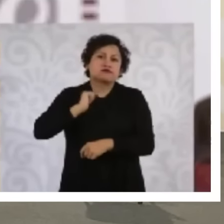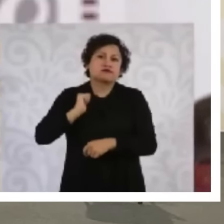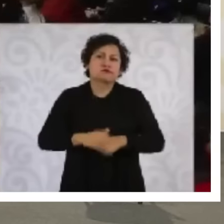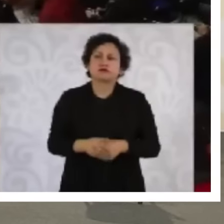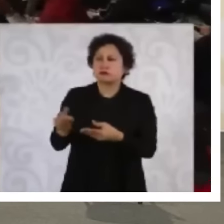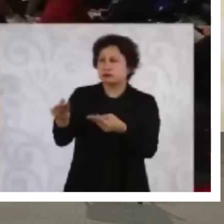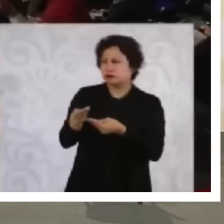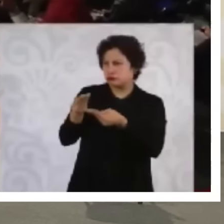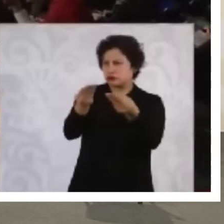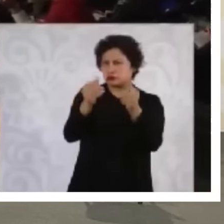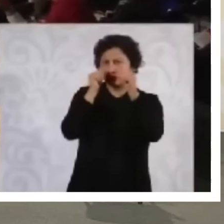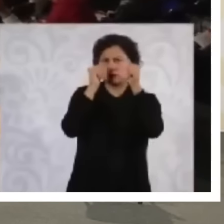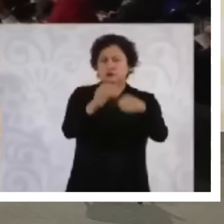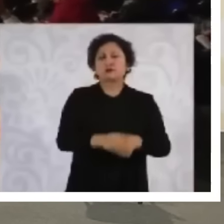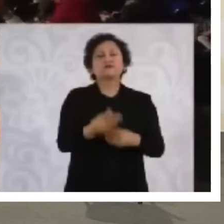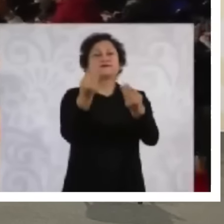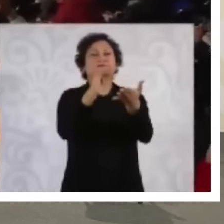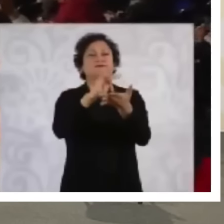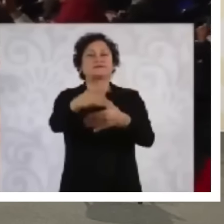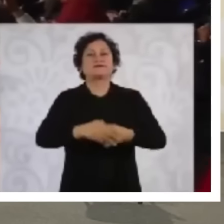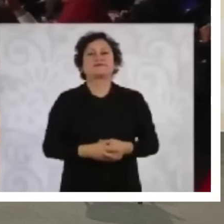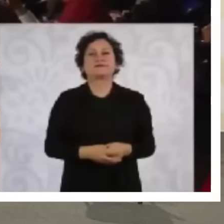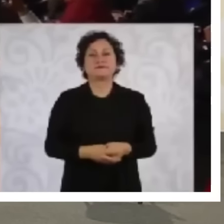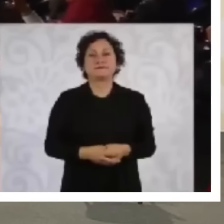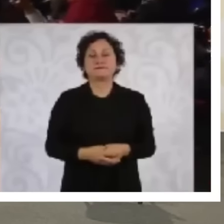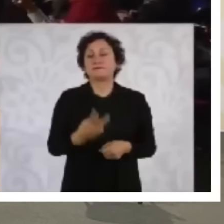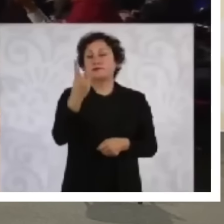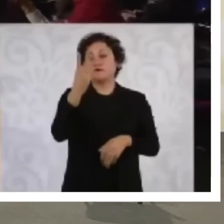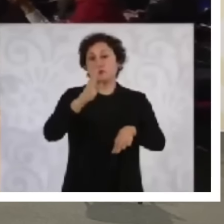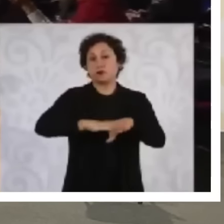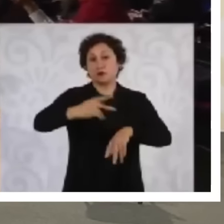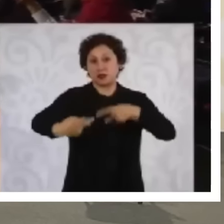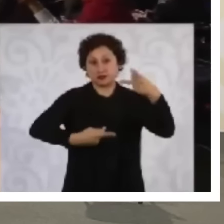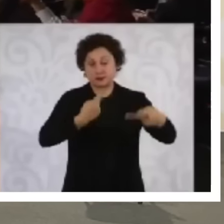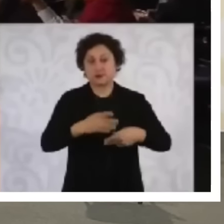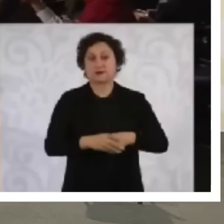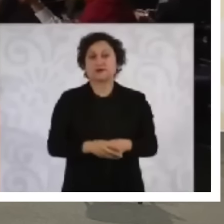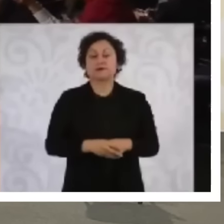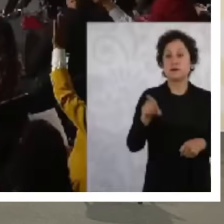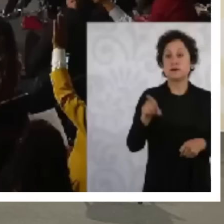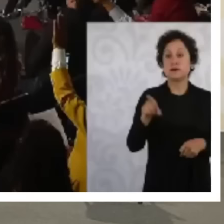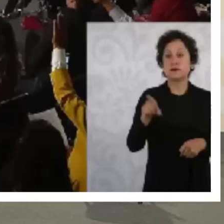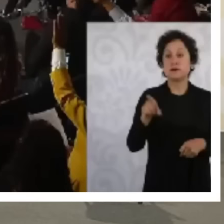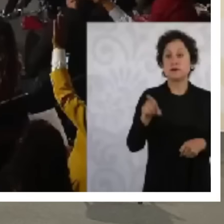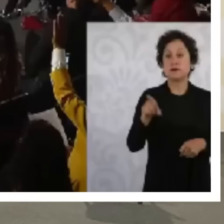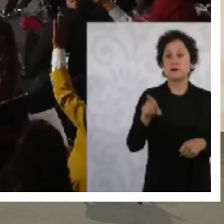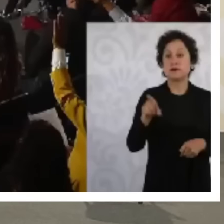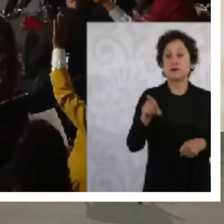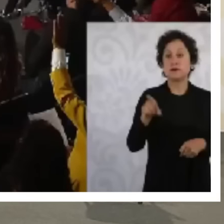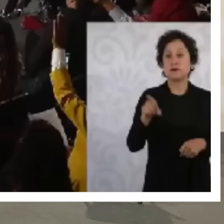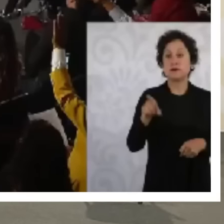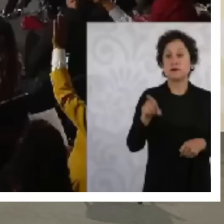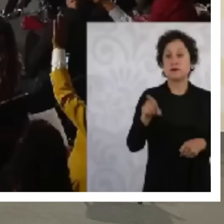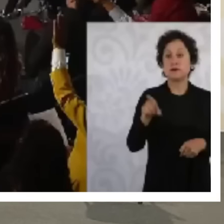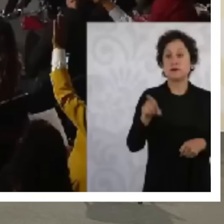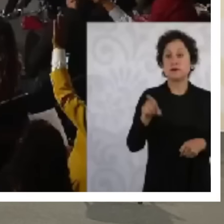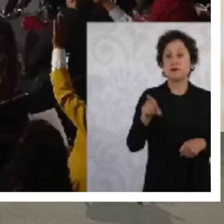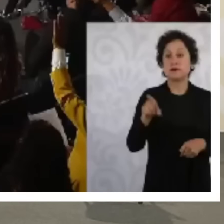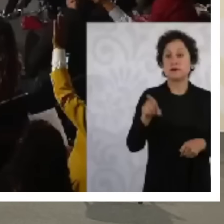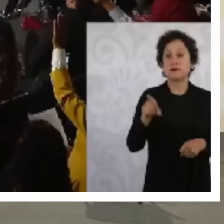Sí. Bueno, a ver, vamos a tomar dos más. Acá. ¿Qué es lo que le pasó a